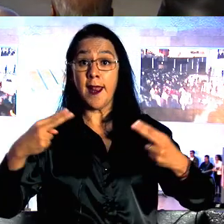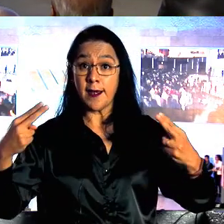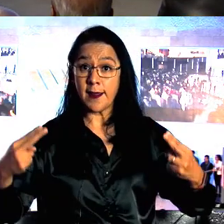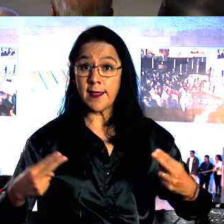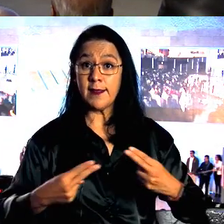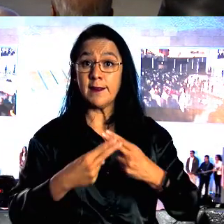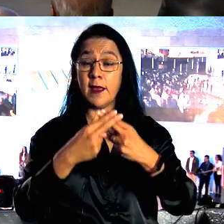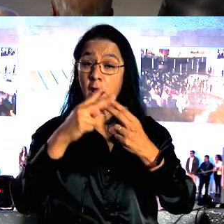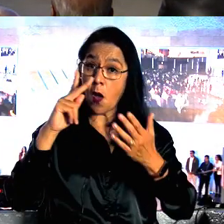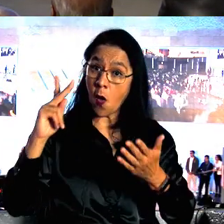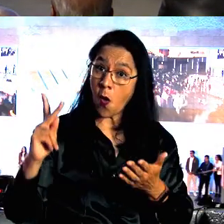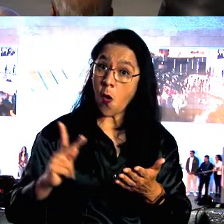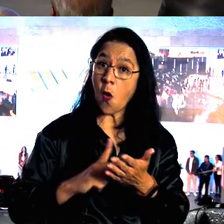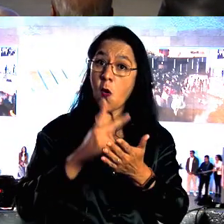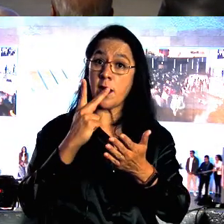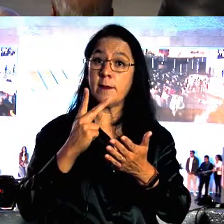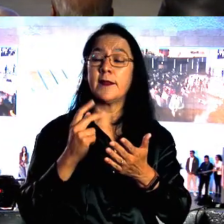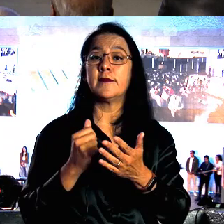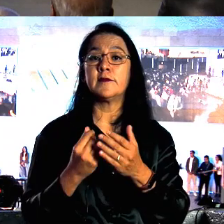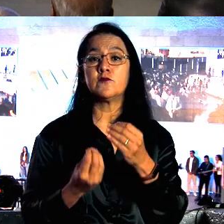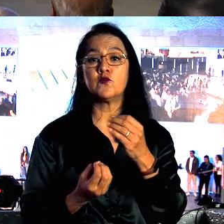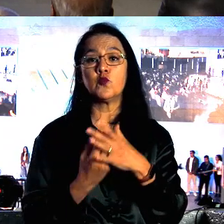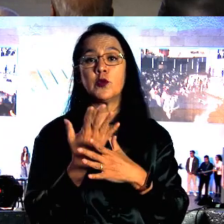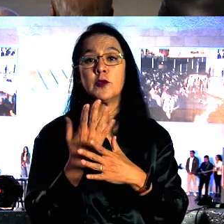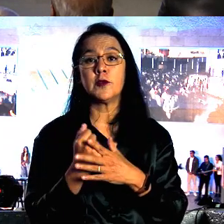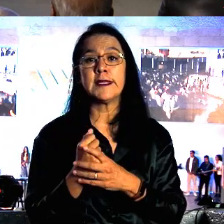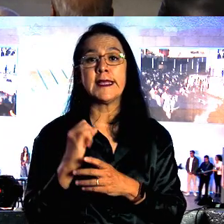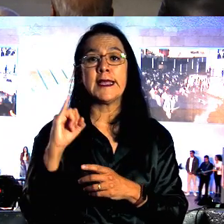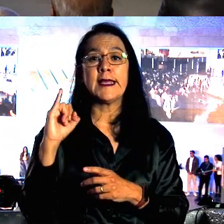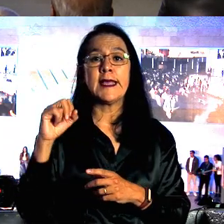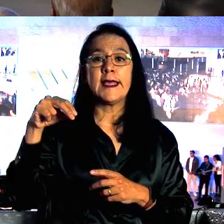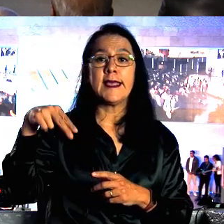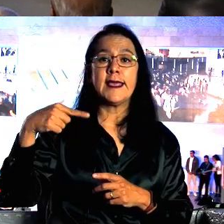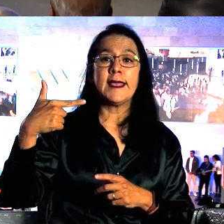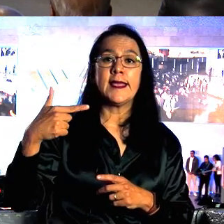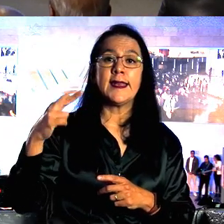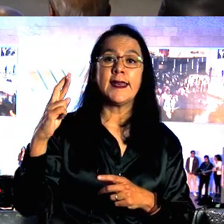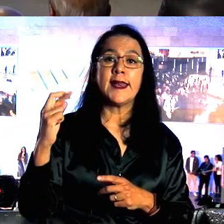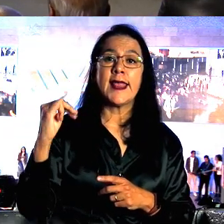aquí hay otra jovencita ¿tu nombre es? Ingrid Dios te bendiga Ingrid